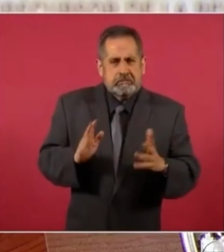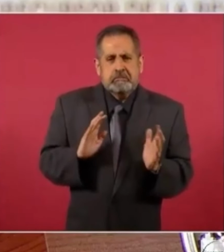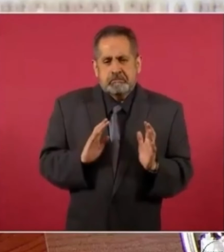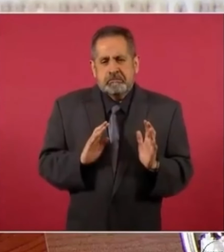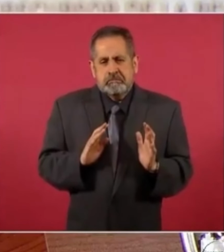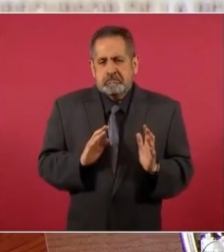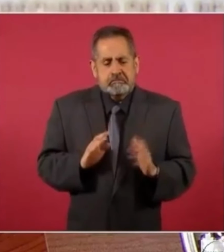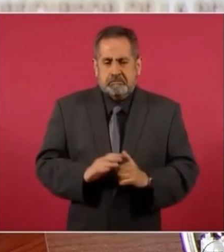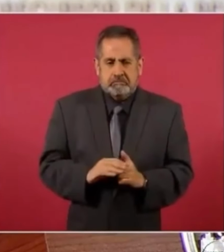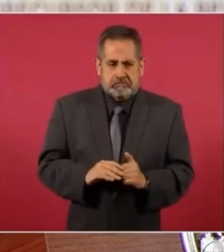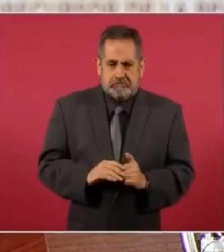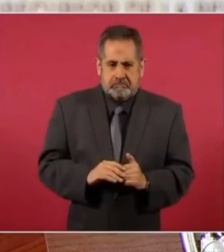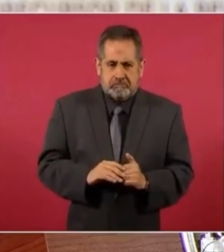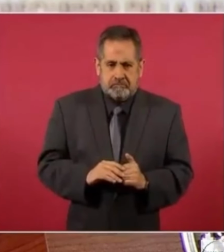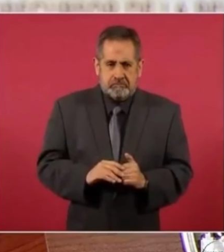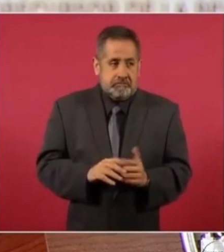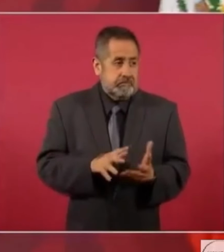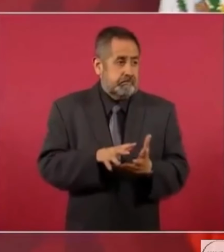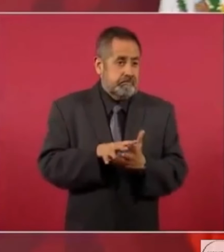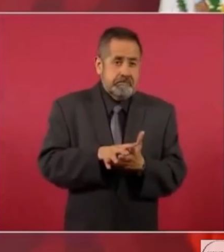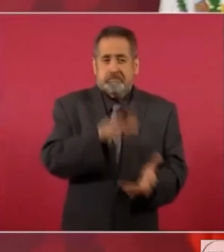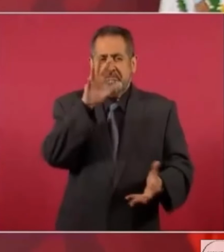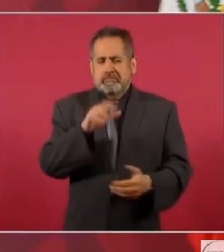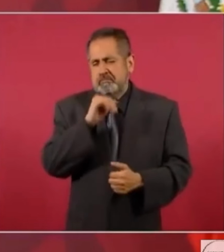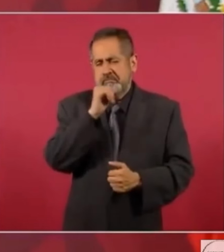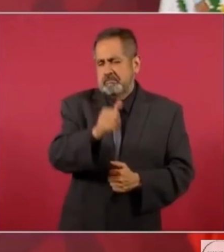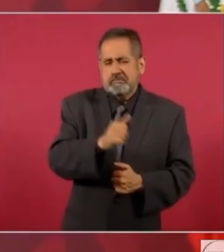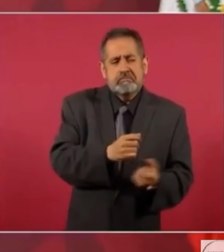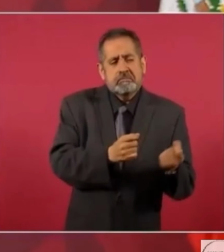repito, no mayoritarios.